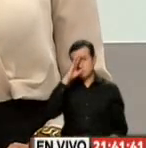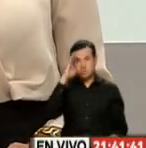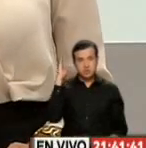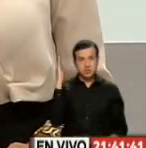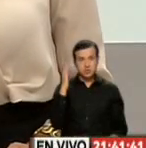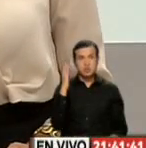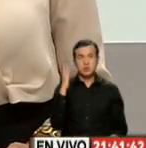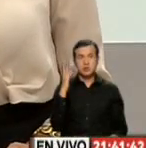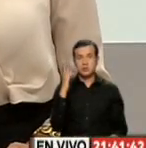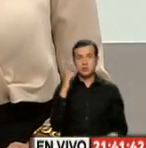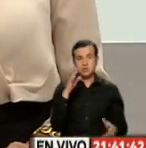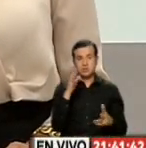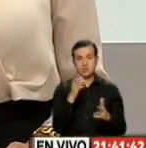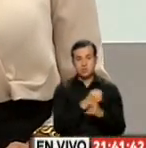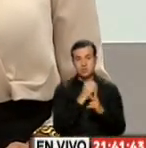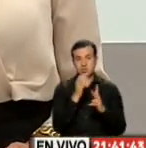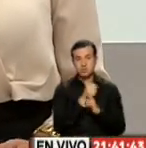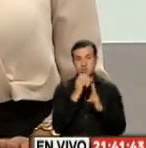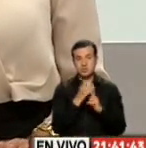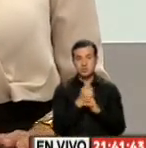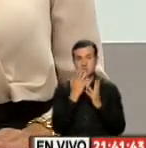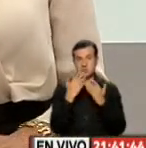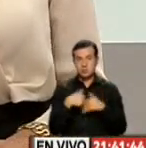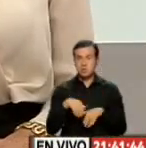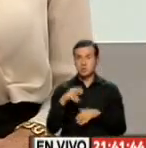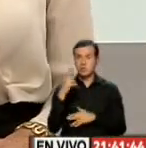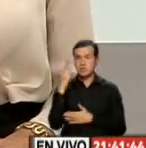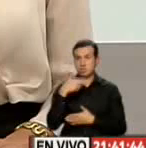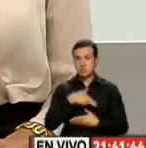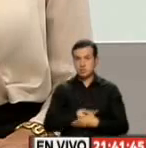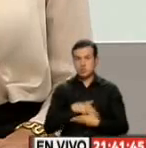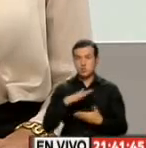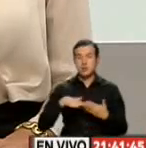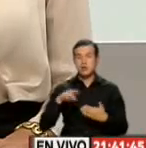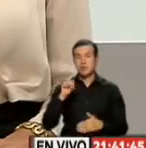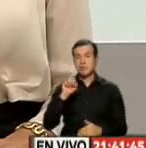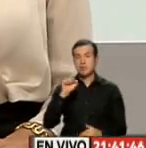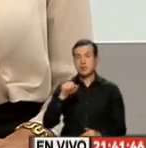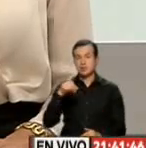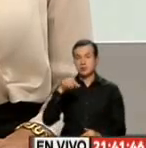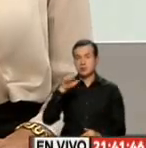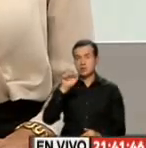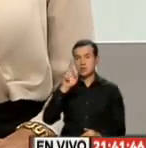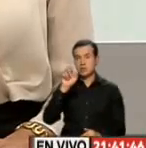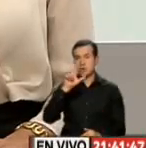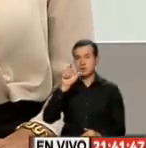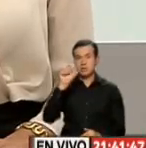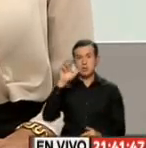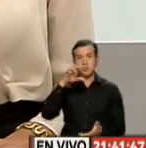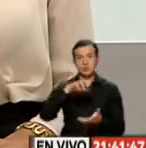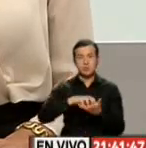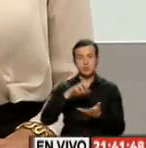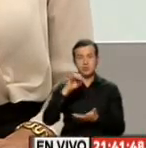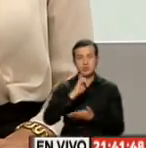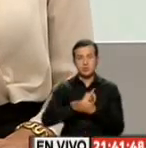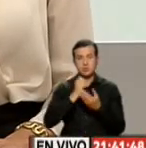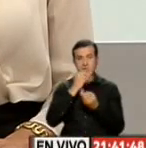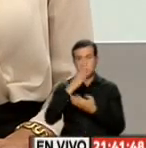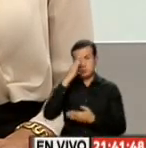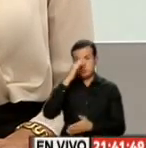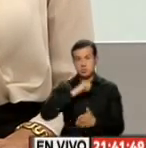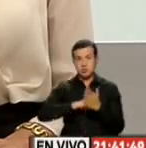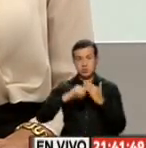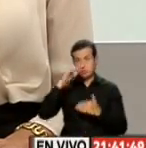fueron aislados y se les retiraron las armas luego de los incidentes registrados en Mascarilla, en la provincia de Imbabura. Así lo confirmó el ministro del Interior,